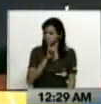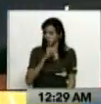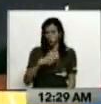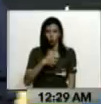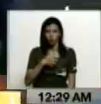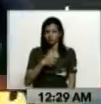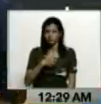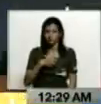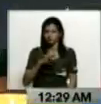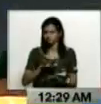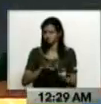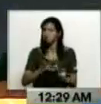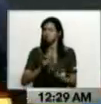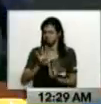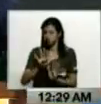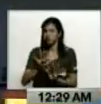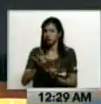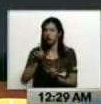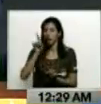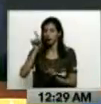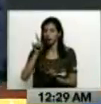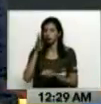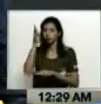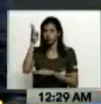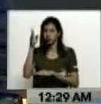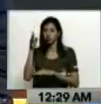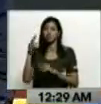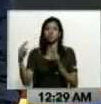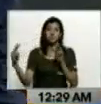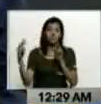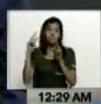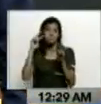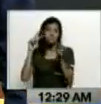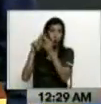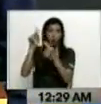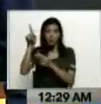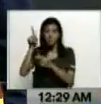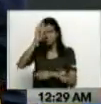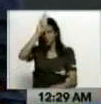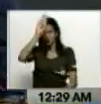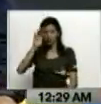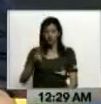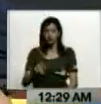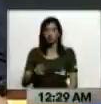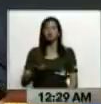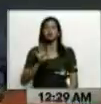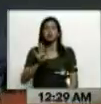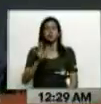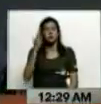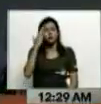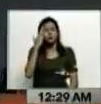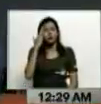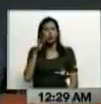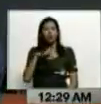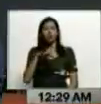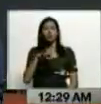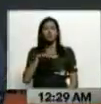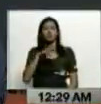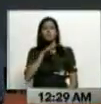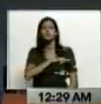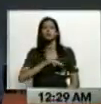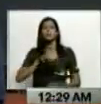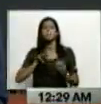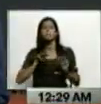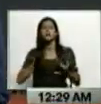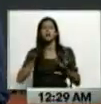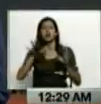quién no s quién pero está por allá con Francisco usted van a saber quién porque sabes por dónde va a